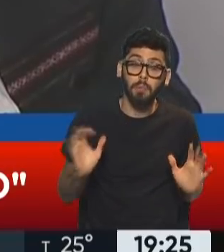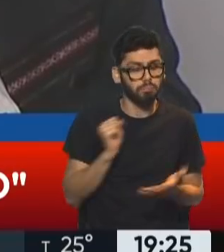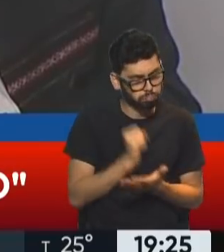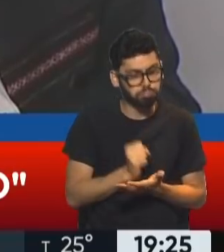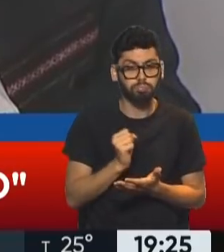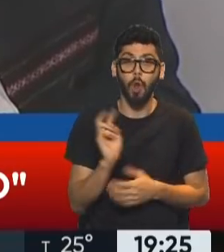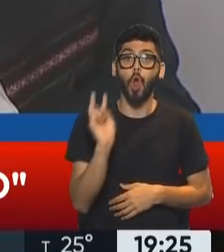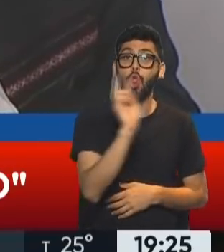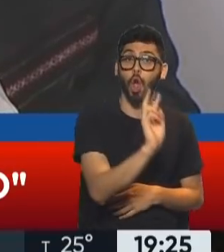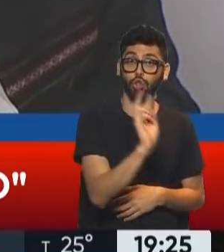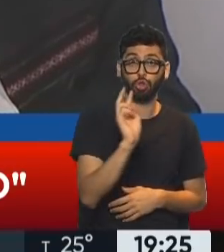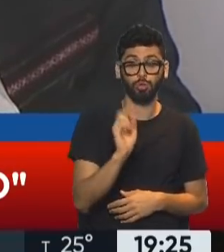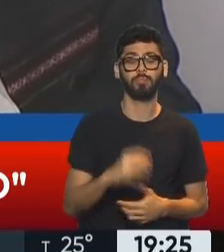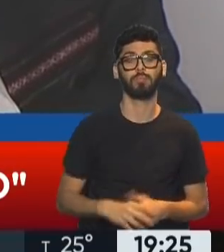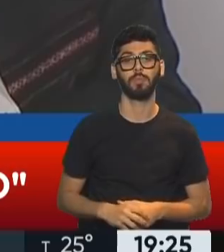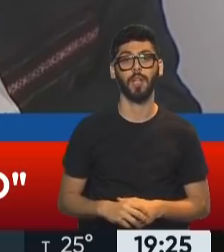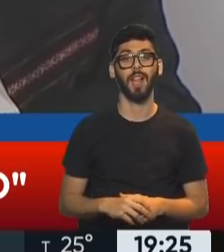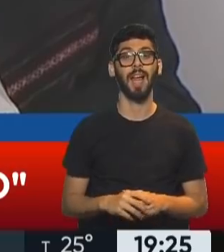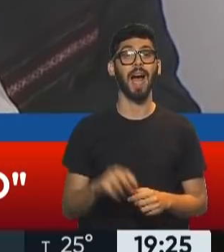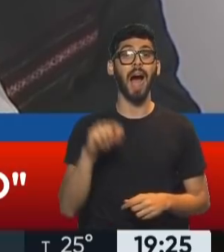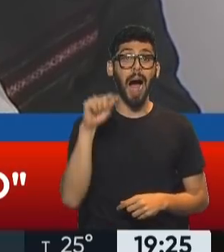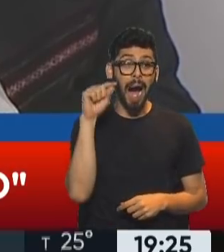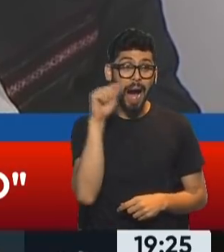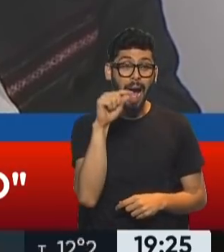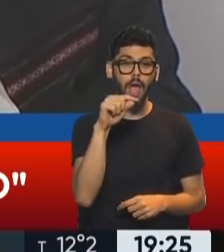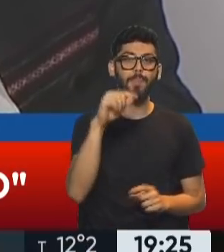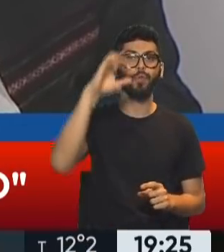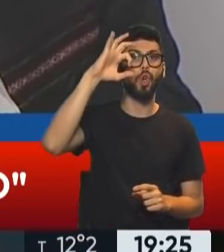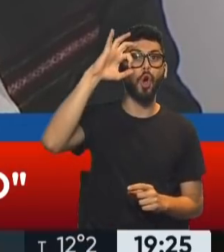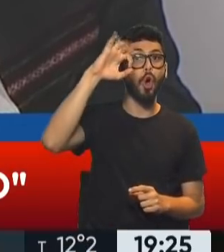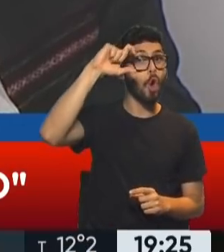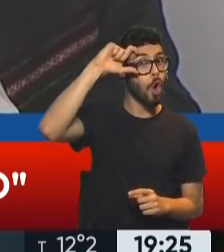Y ahí conocimos la parte más canalla de la OEA.